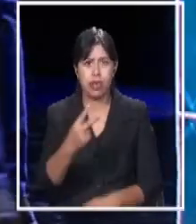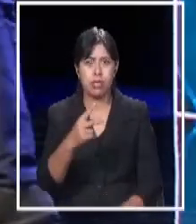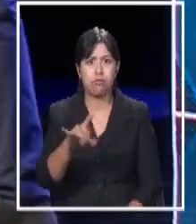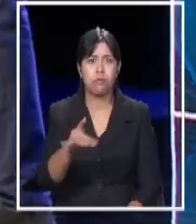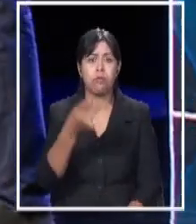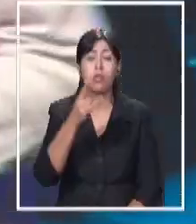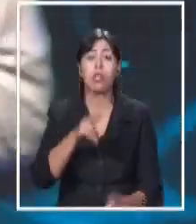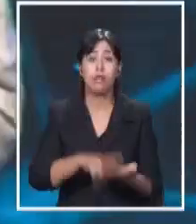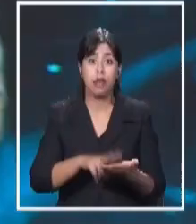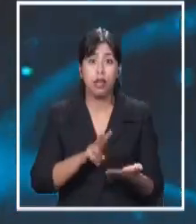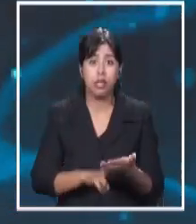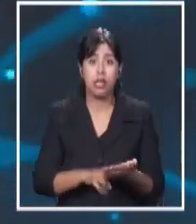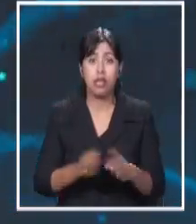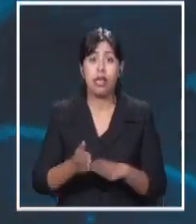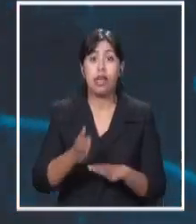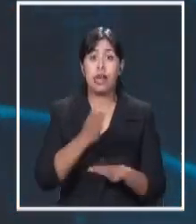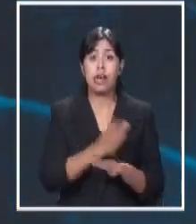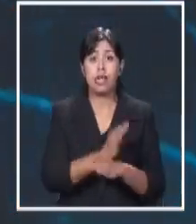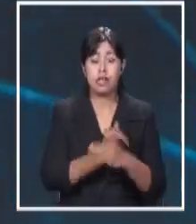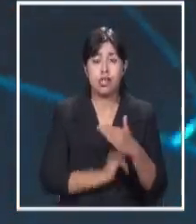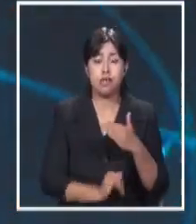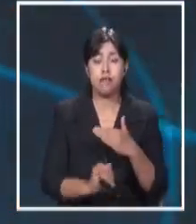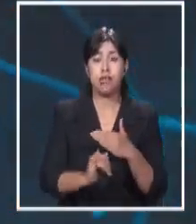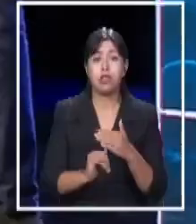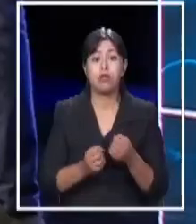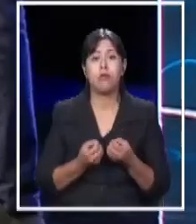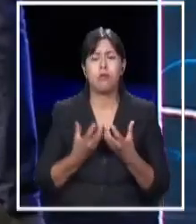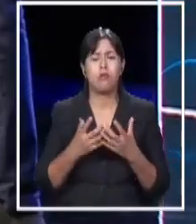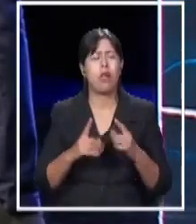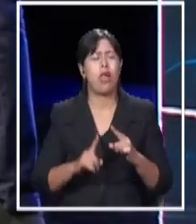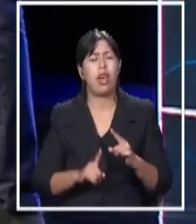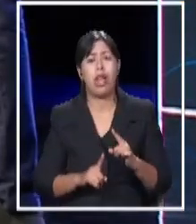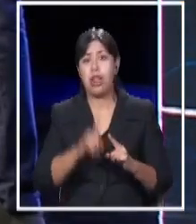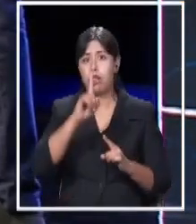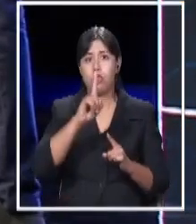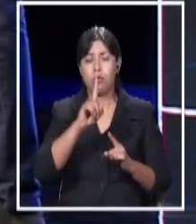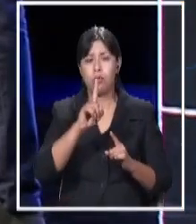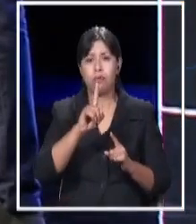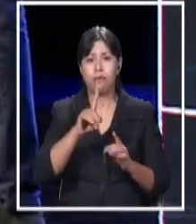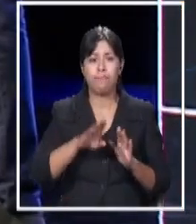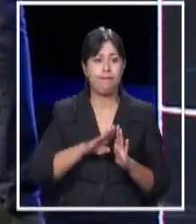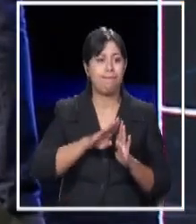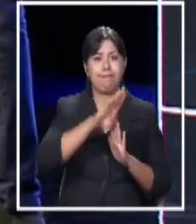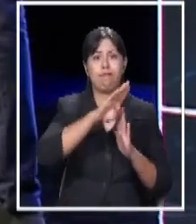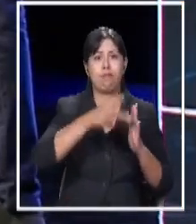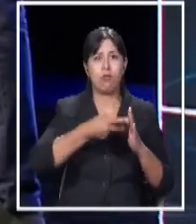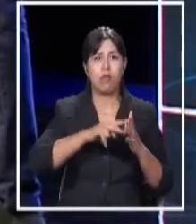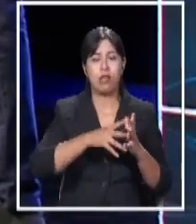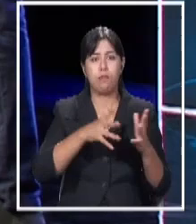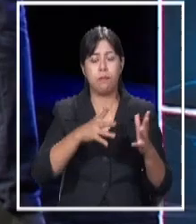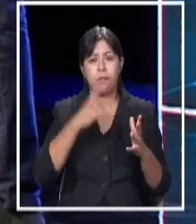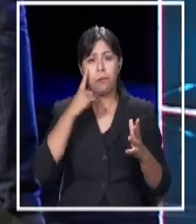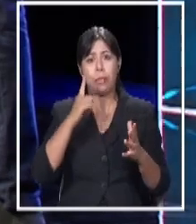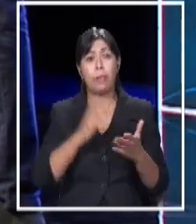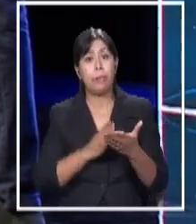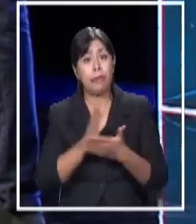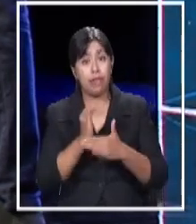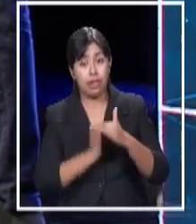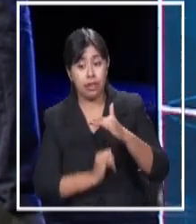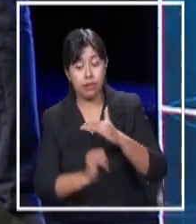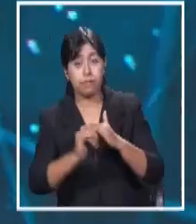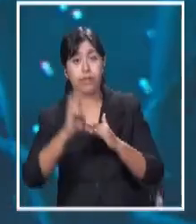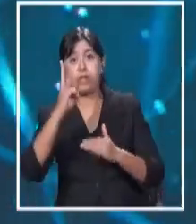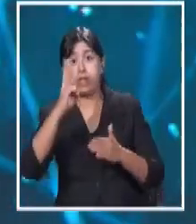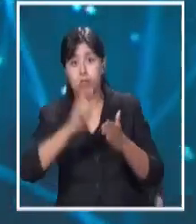que efectivamente, antes de la intervención, los síntomas están muy altos, los problemas están muy altos. Parte esta intervención de